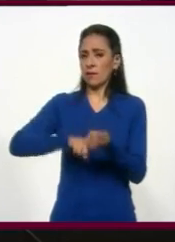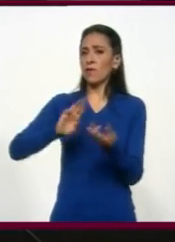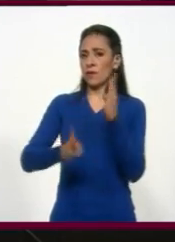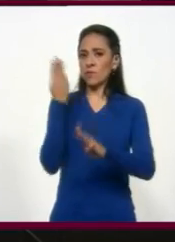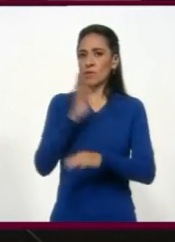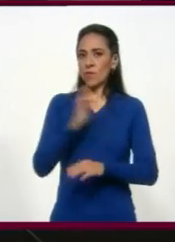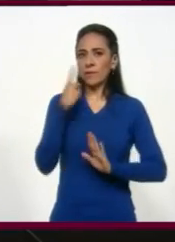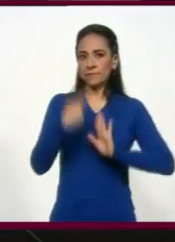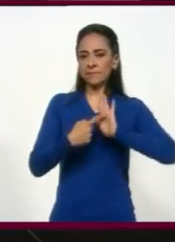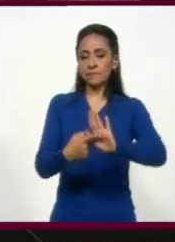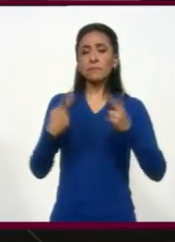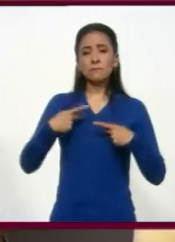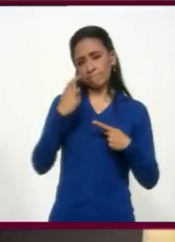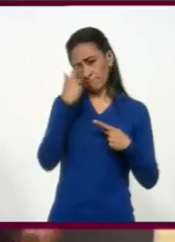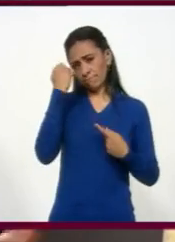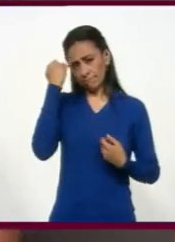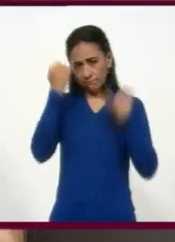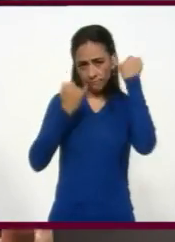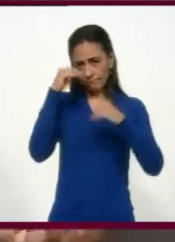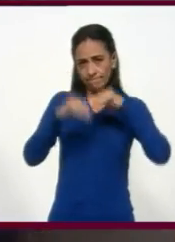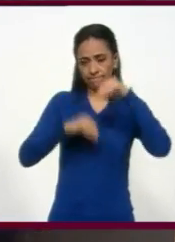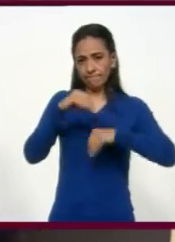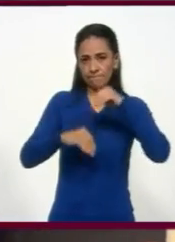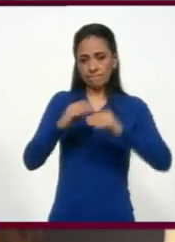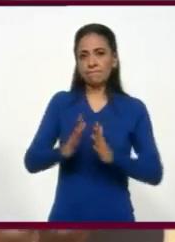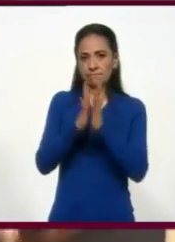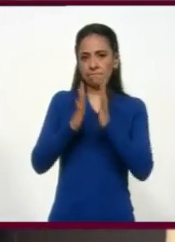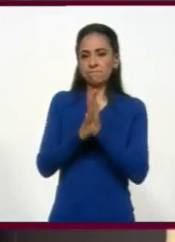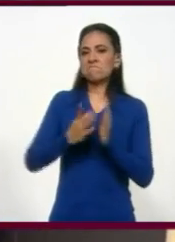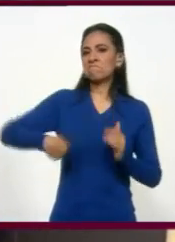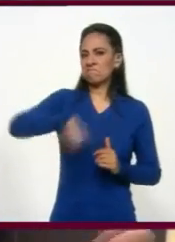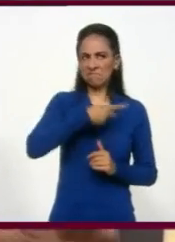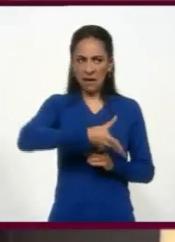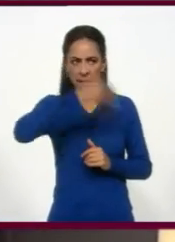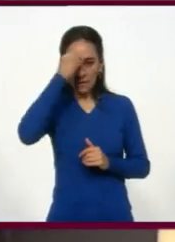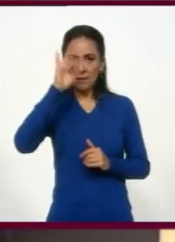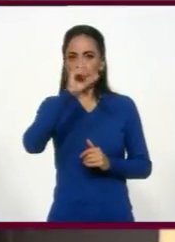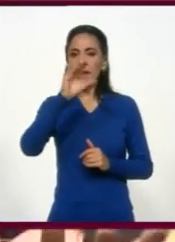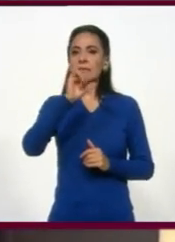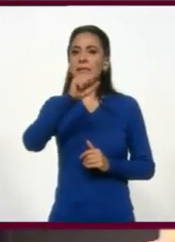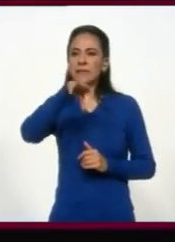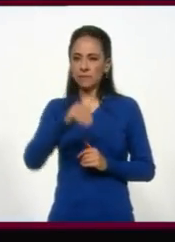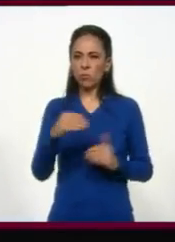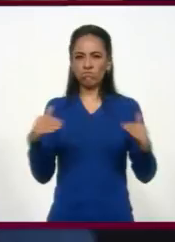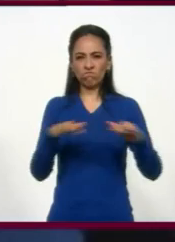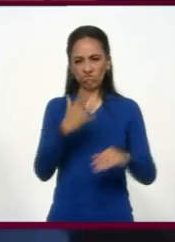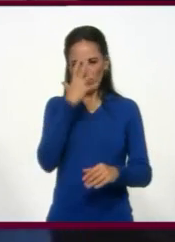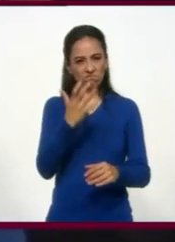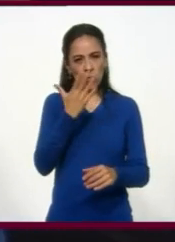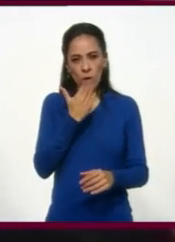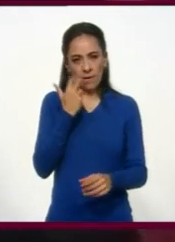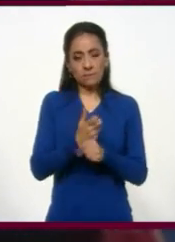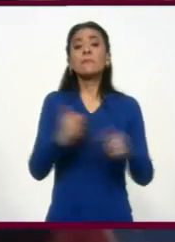entre los creadores escénicos que participan ha habido cierto aprendizaje sobre fascismo y democracia situaciones que incluso se